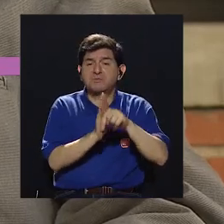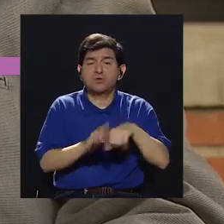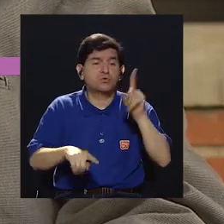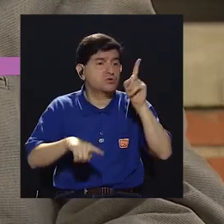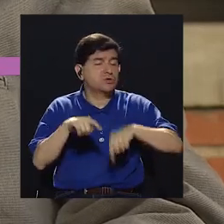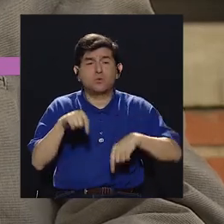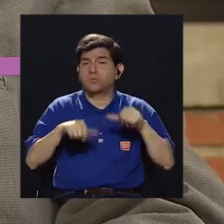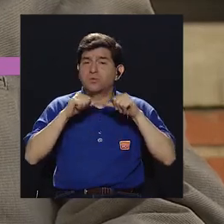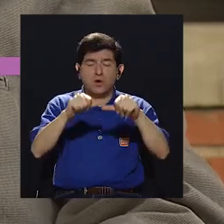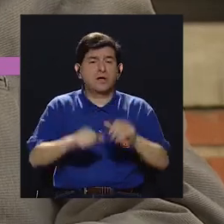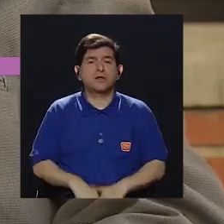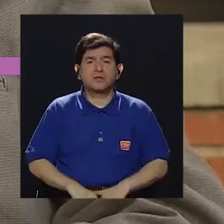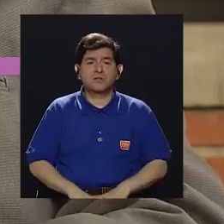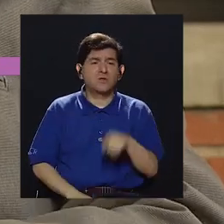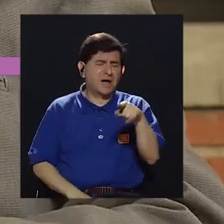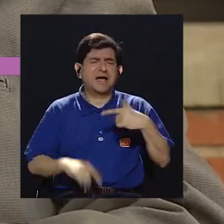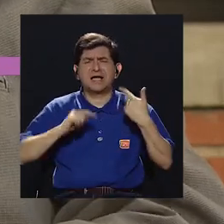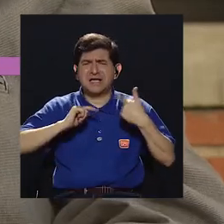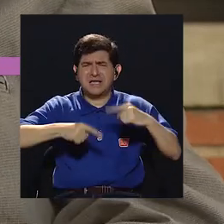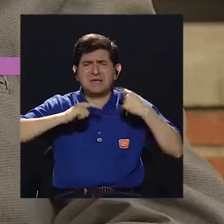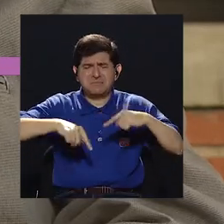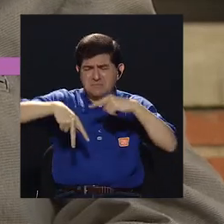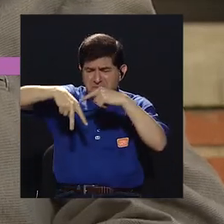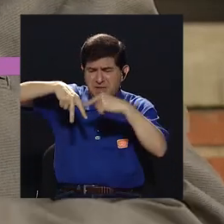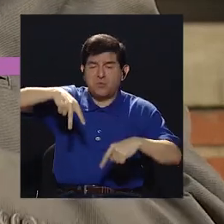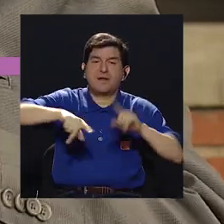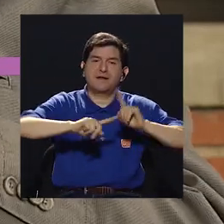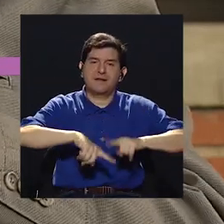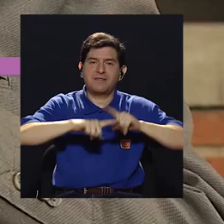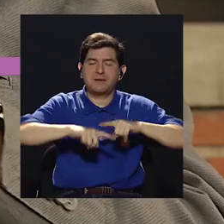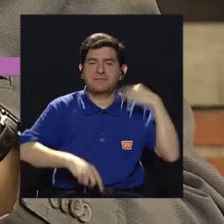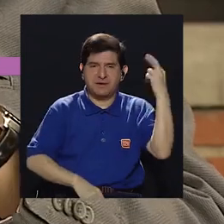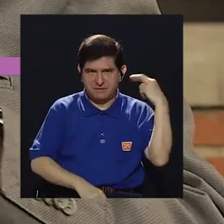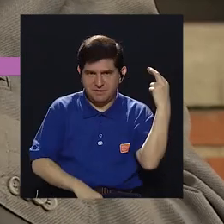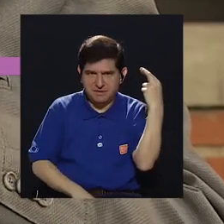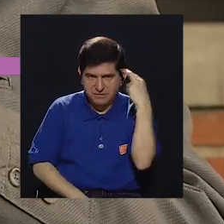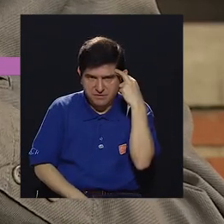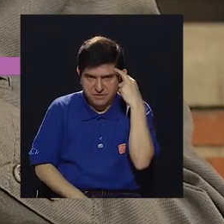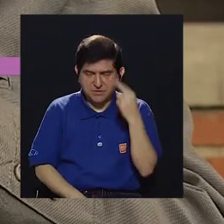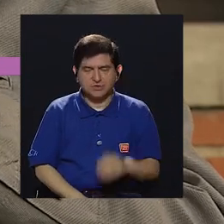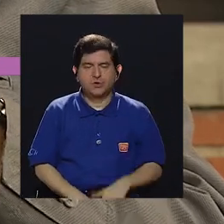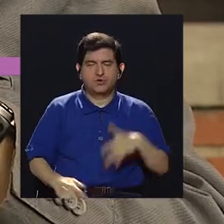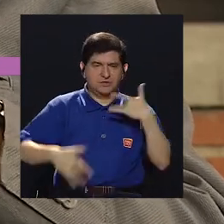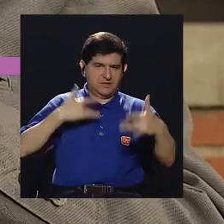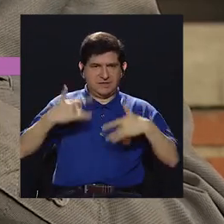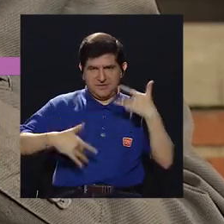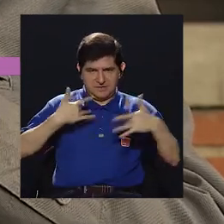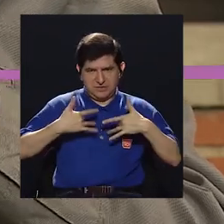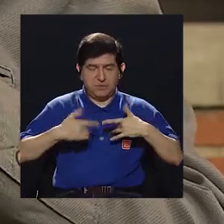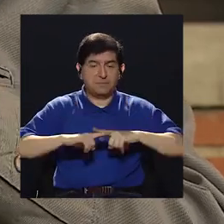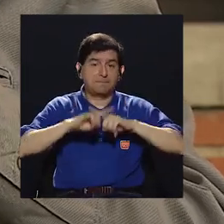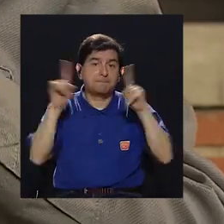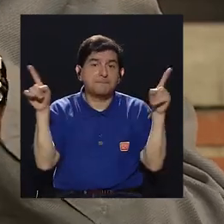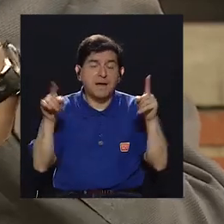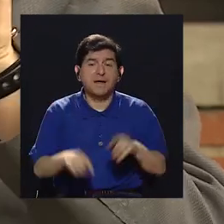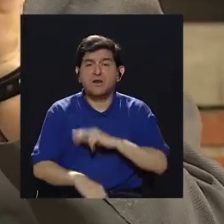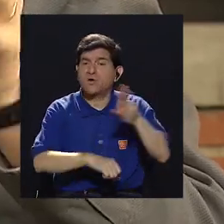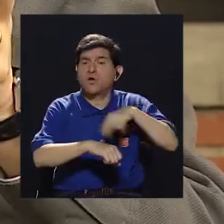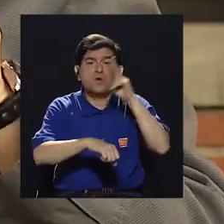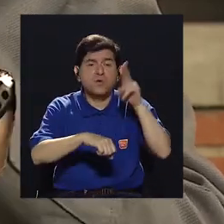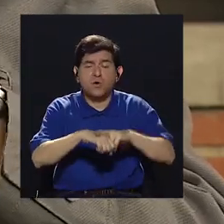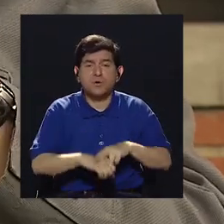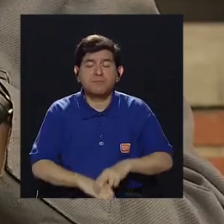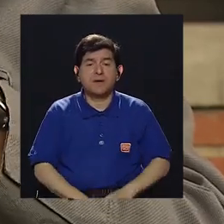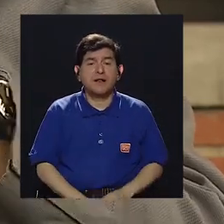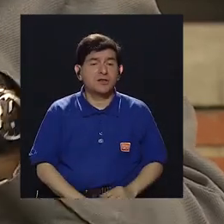30 minutos y no puedo trabajar porque la pierna se me duerme, duele mucho. Entonces depende mucho de la causa, digamos, el síntoma. Pero generalmente lo